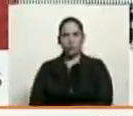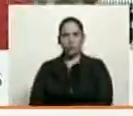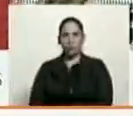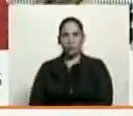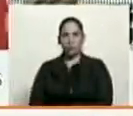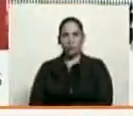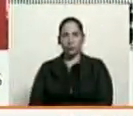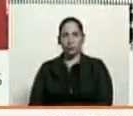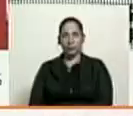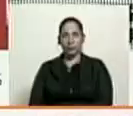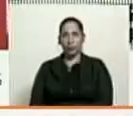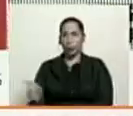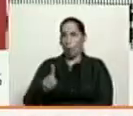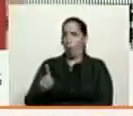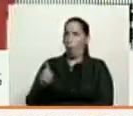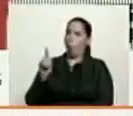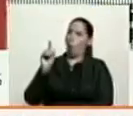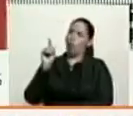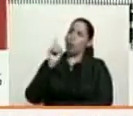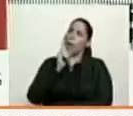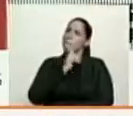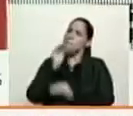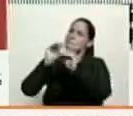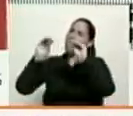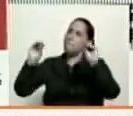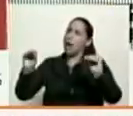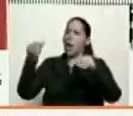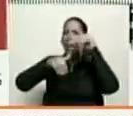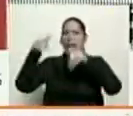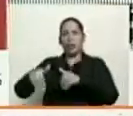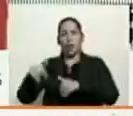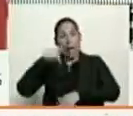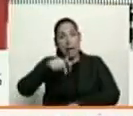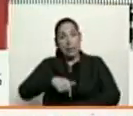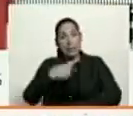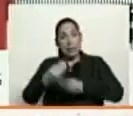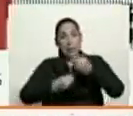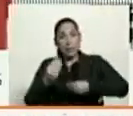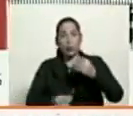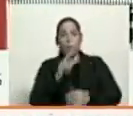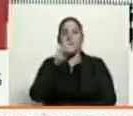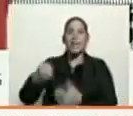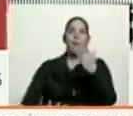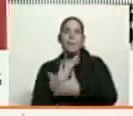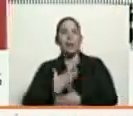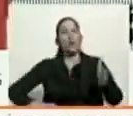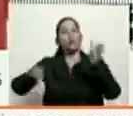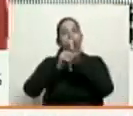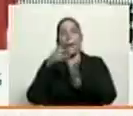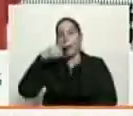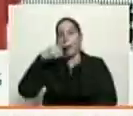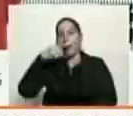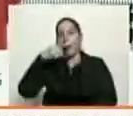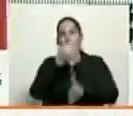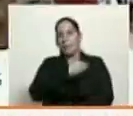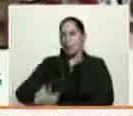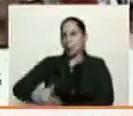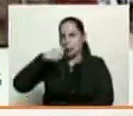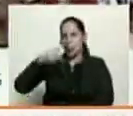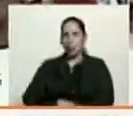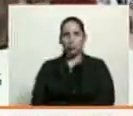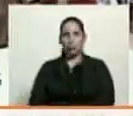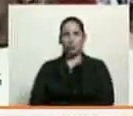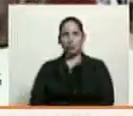No, vamos a llamar unas elecciones, aquí hubo elecciones el 20 de mayo y fue electo Nicolás Maduro en República.